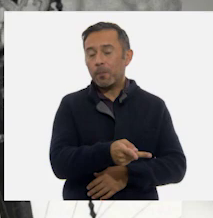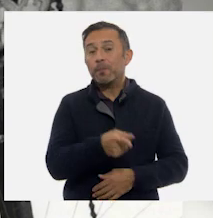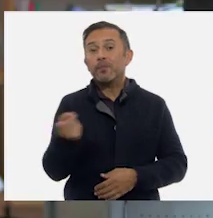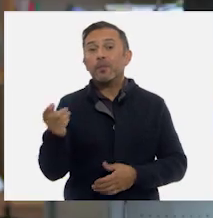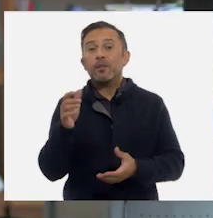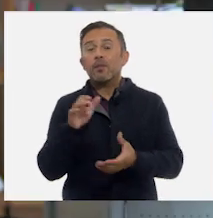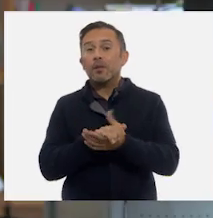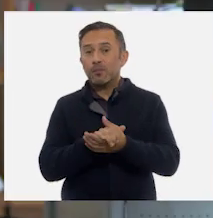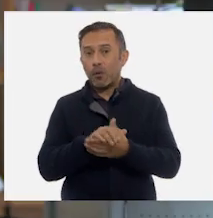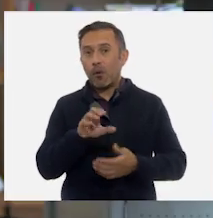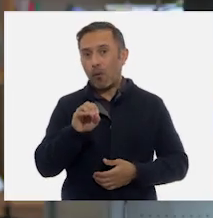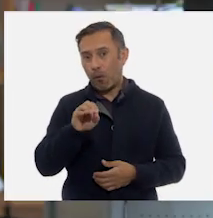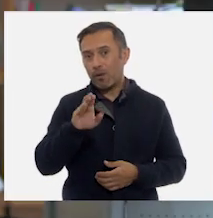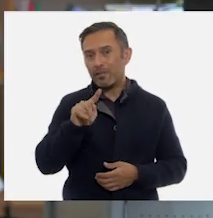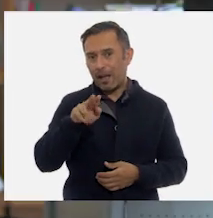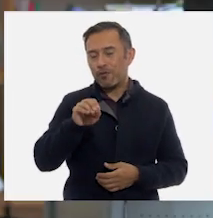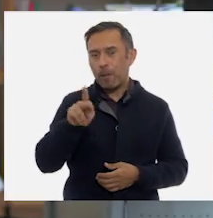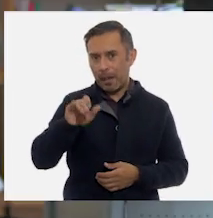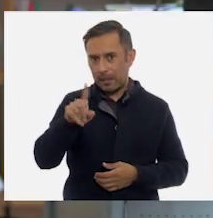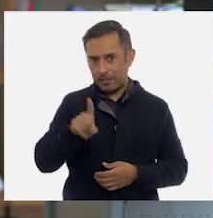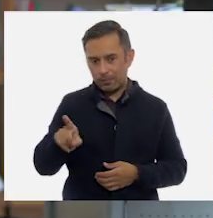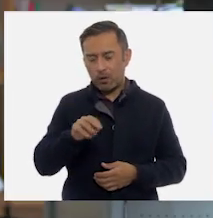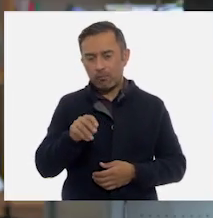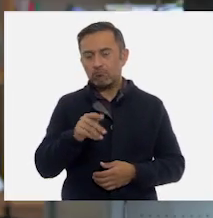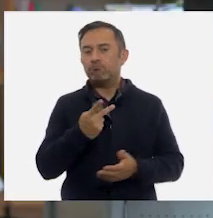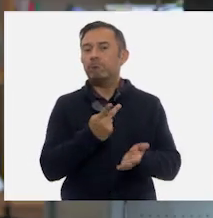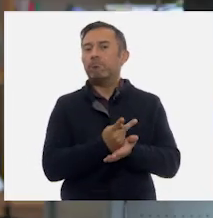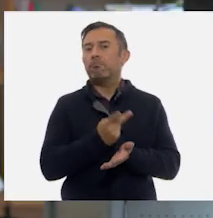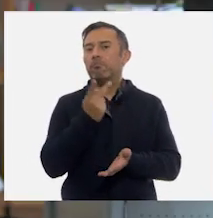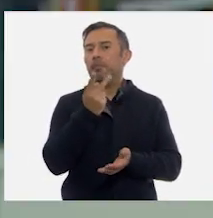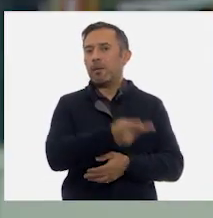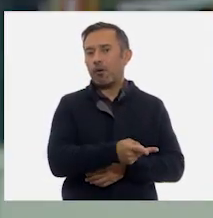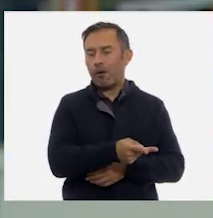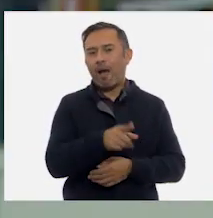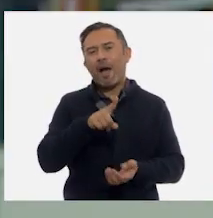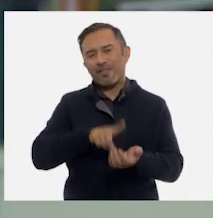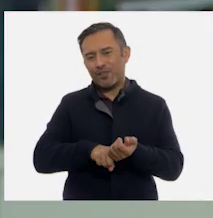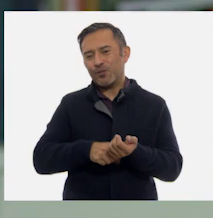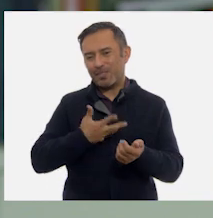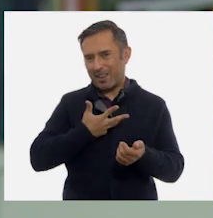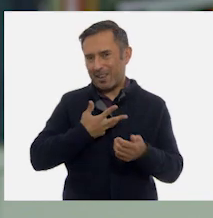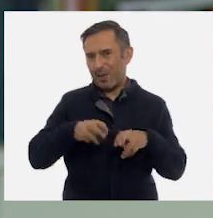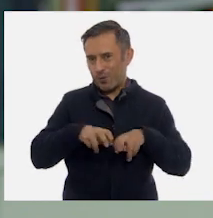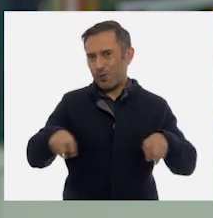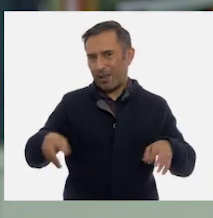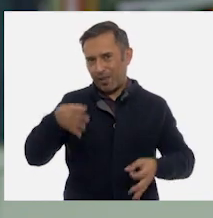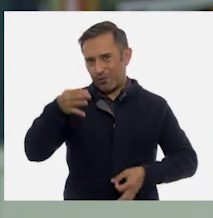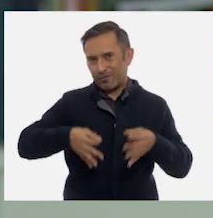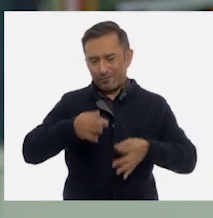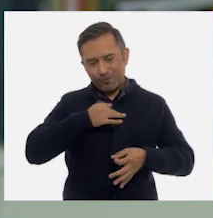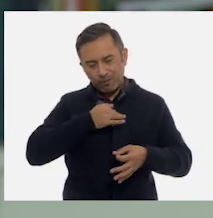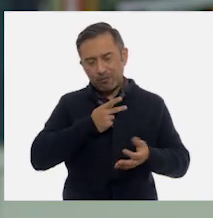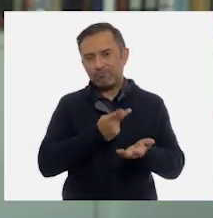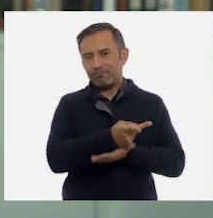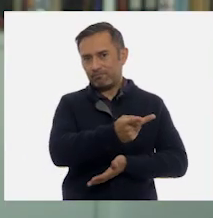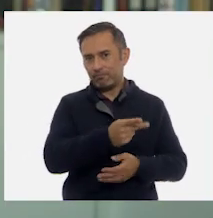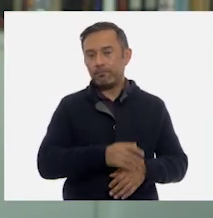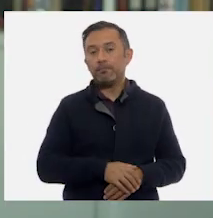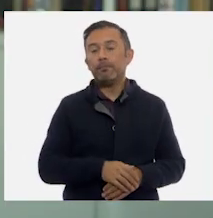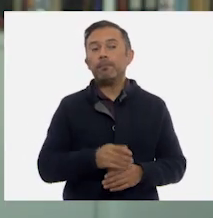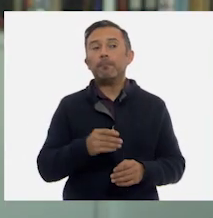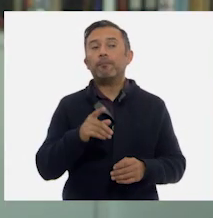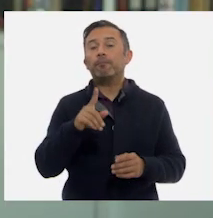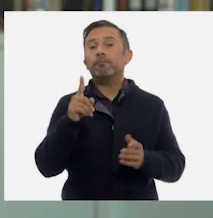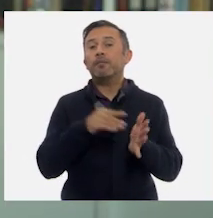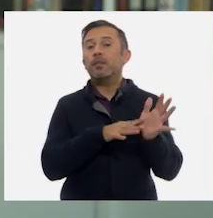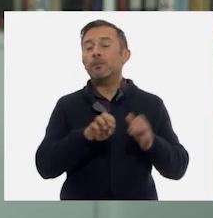decisivo para que le den el premio. De hecho, él estaba en el jurado. Y Elena Garro regresa a México en el 63. Se encuentra